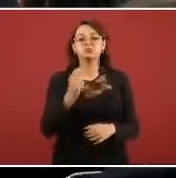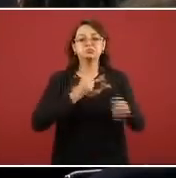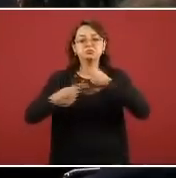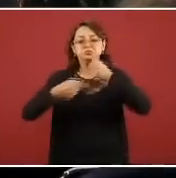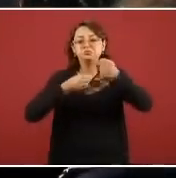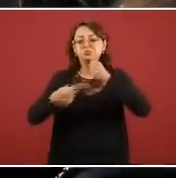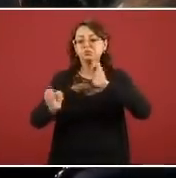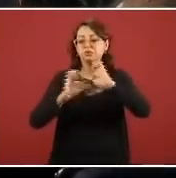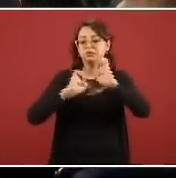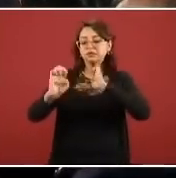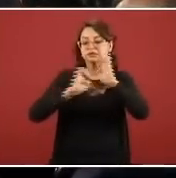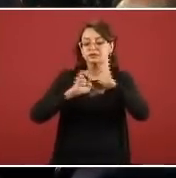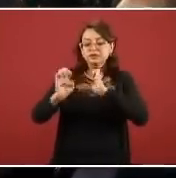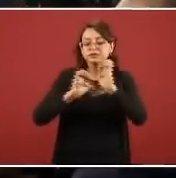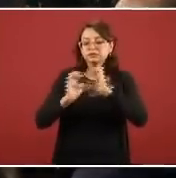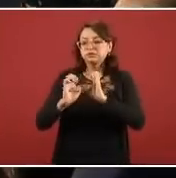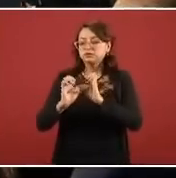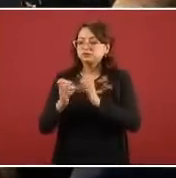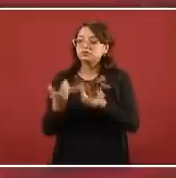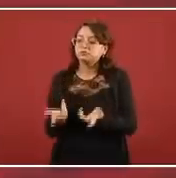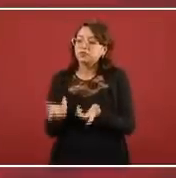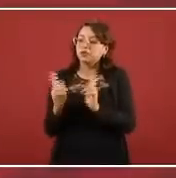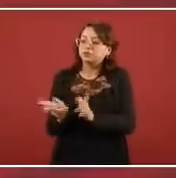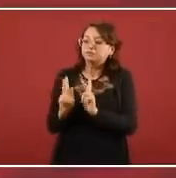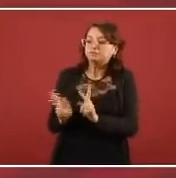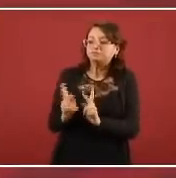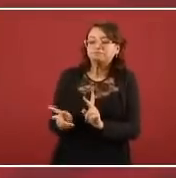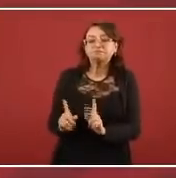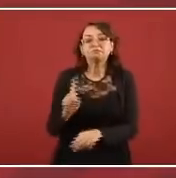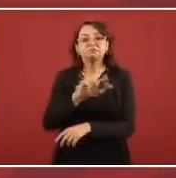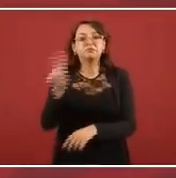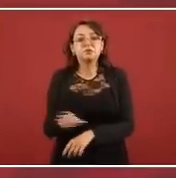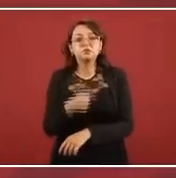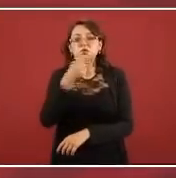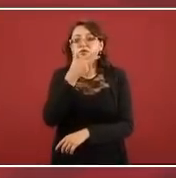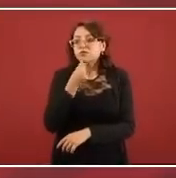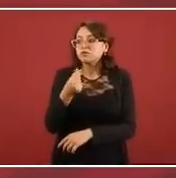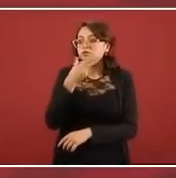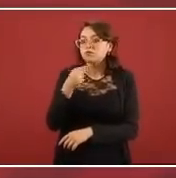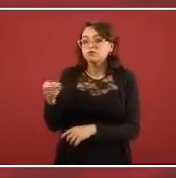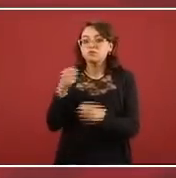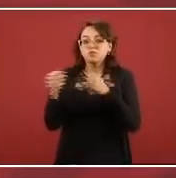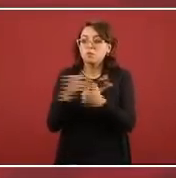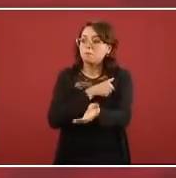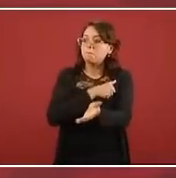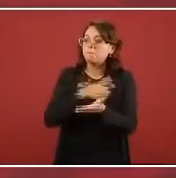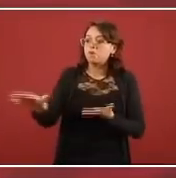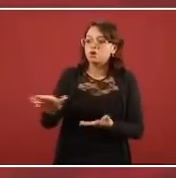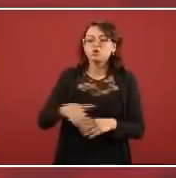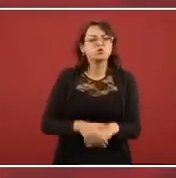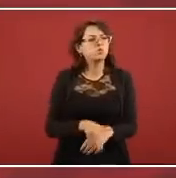y corrieron al que me hizo la entrevista. ¿Cómo, en qué año fue? Que hace